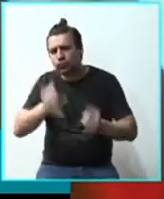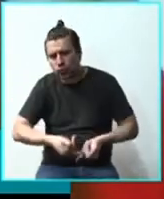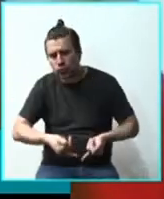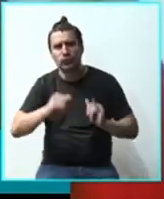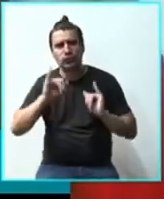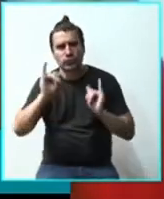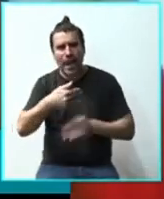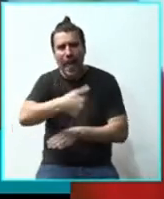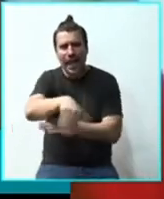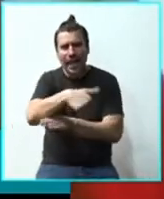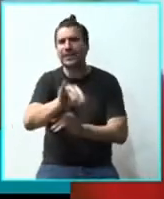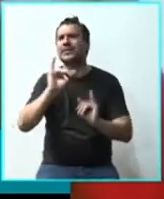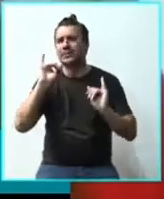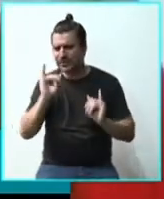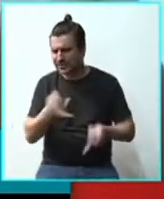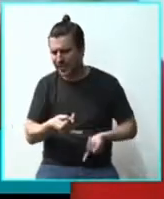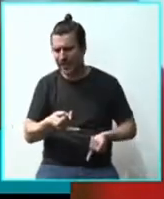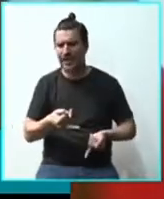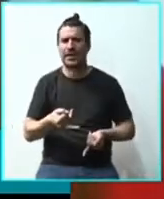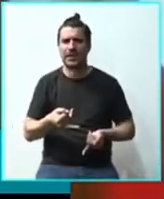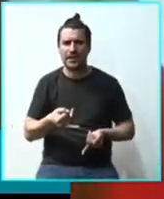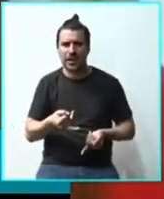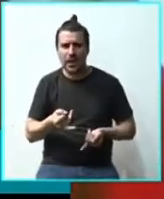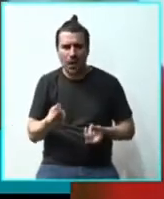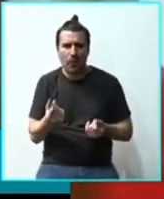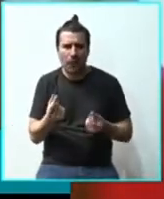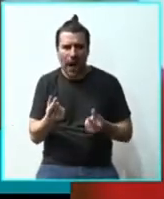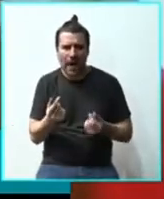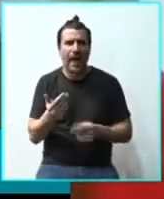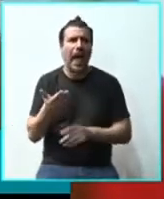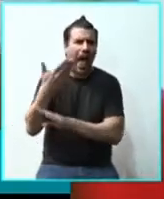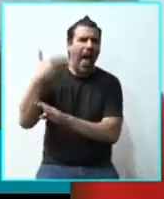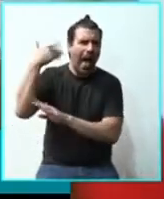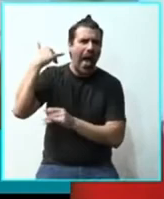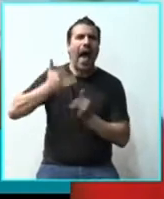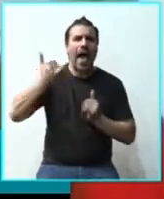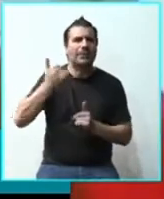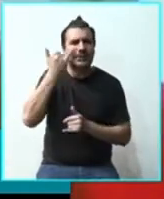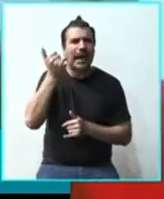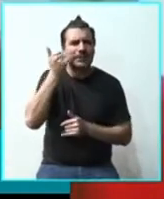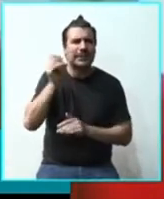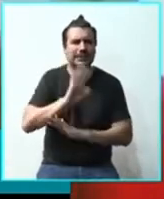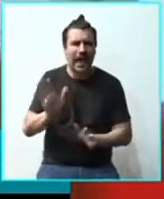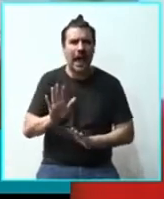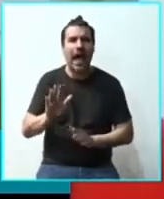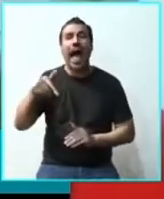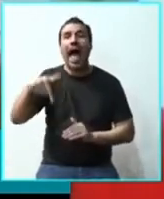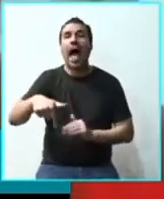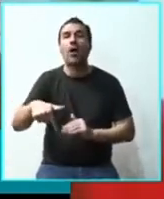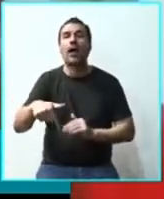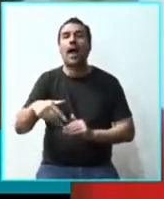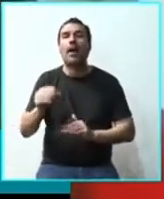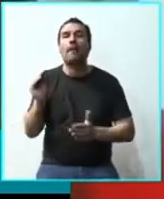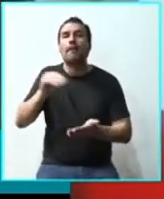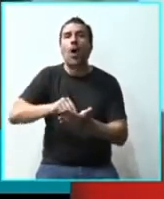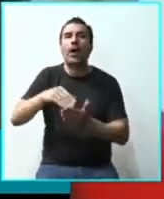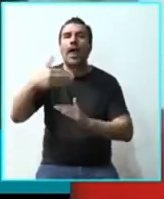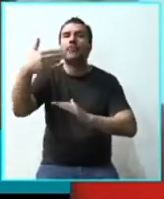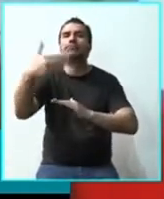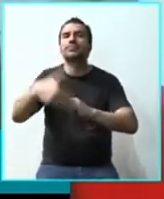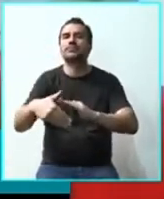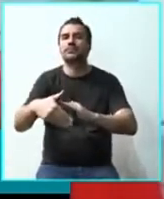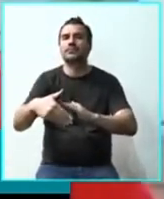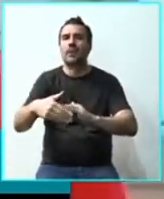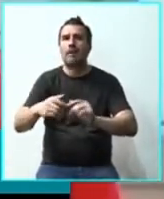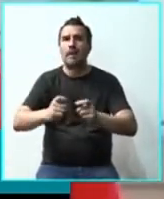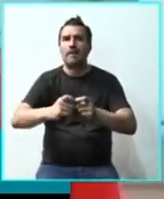espacio público. ¿Quién va a negar eso? Por supuesto que existía la ley anterior. Hoy le ponemos límites porque se trata de eso, de equilibrar.